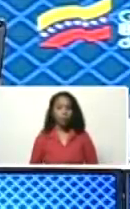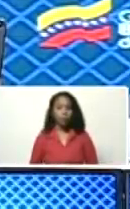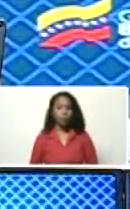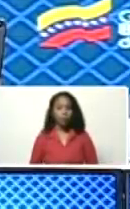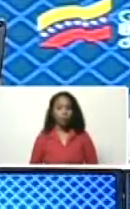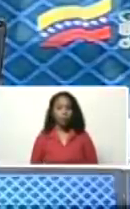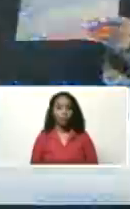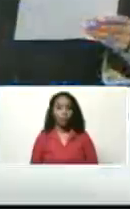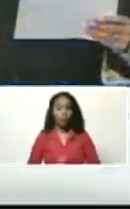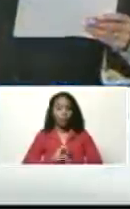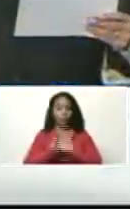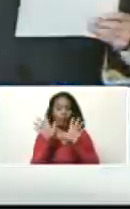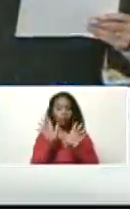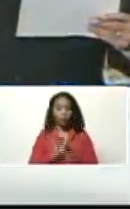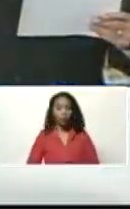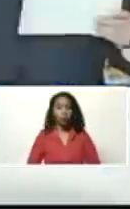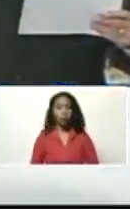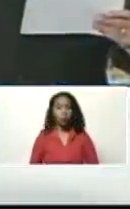Apareció